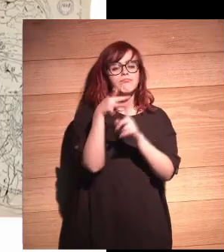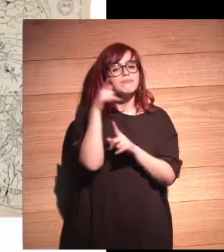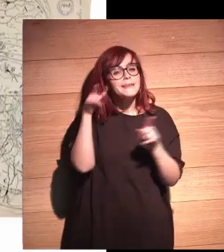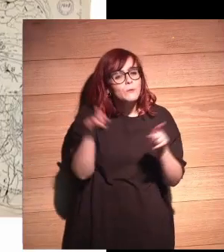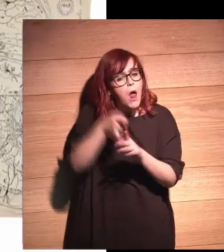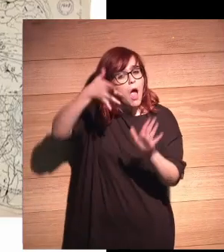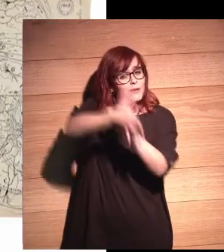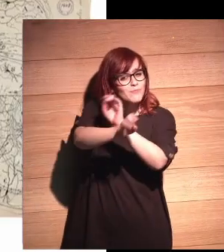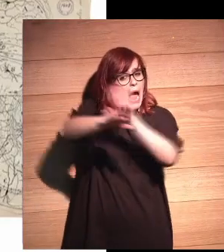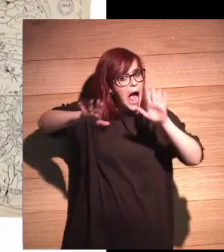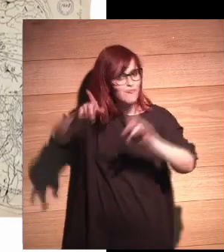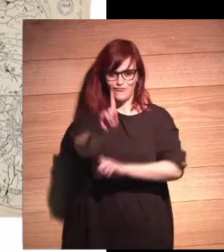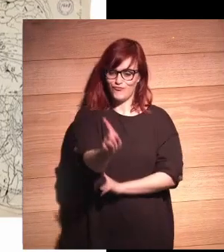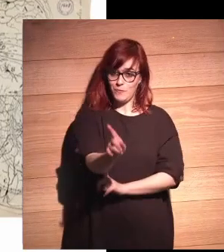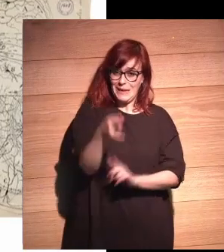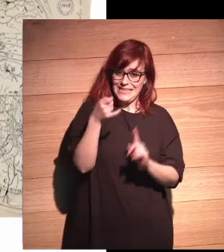describió, sino que